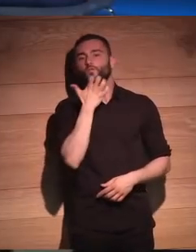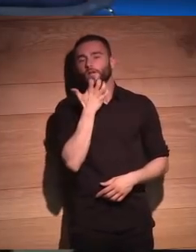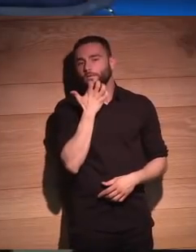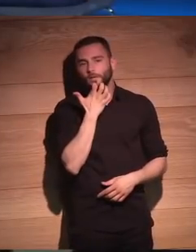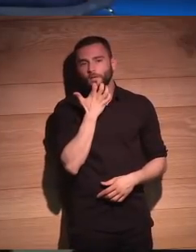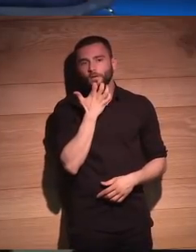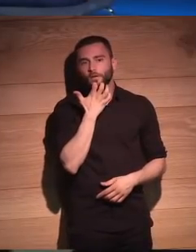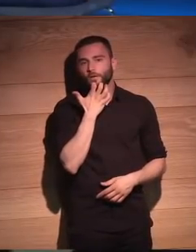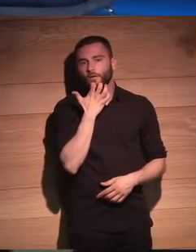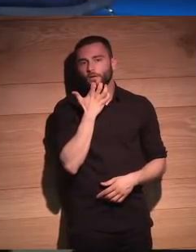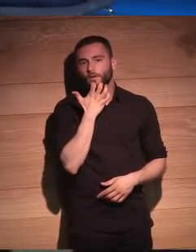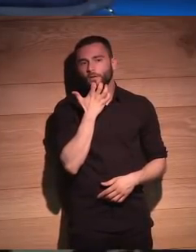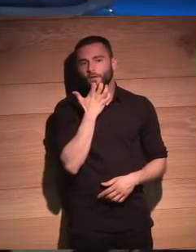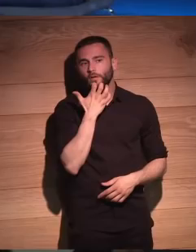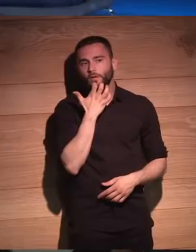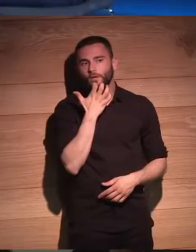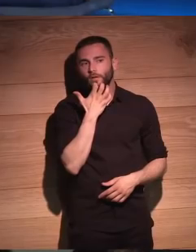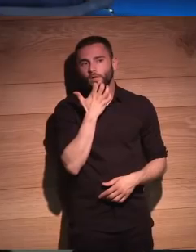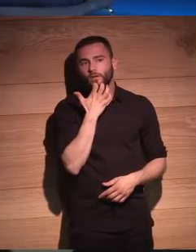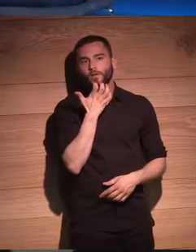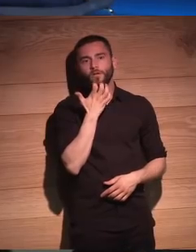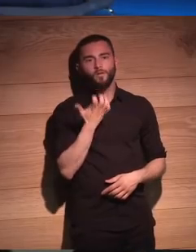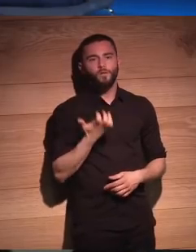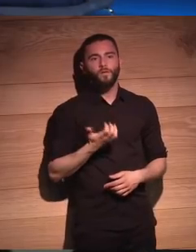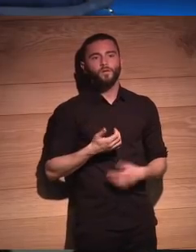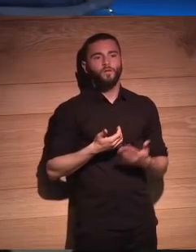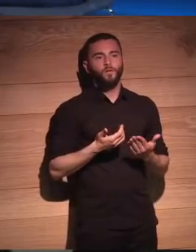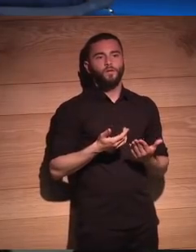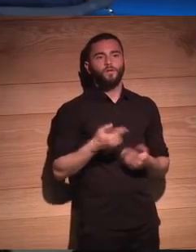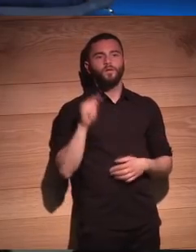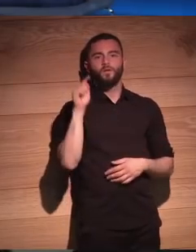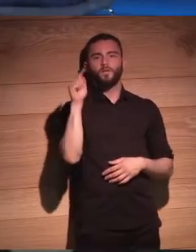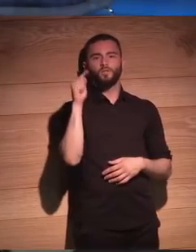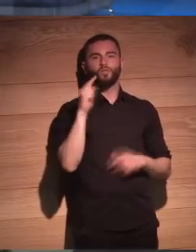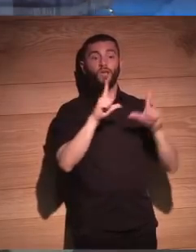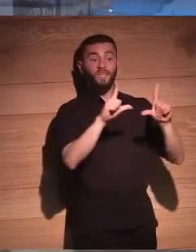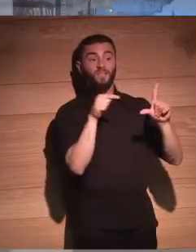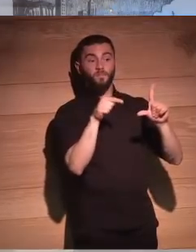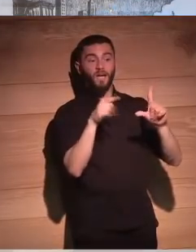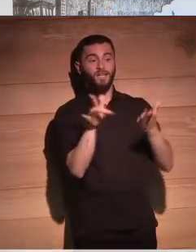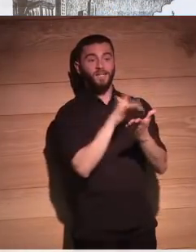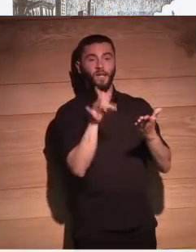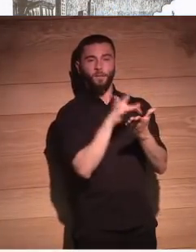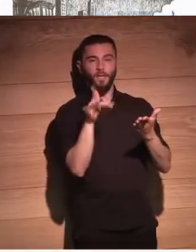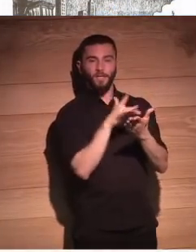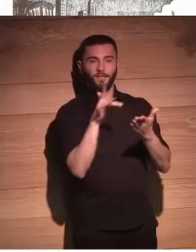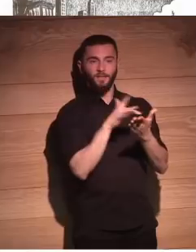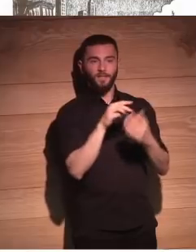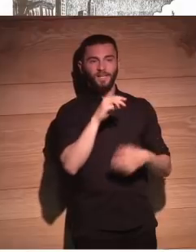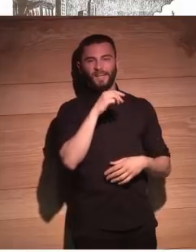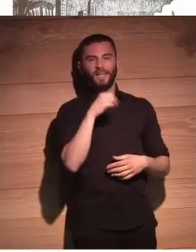de eso, de que eran los pulp y cómo todo esto que os he traído en imágenes son revistas del año, casi todas